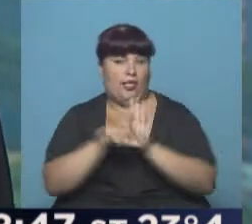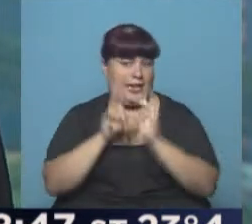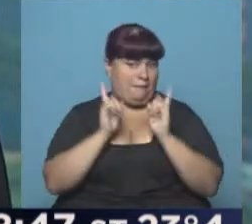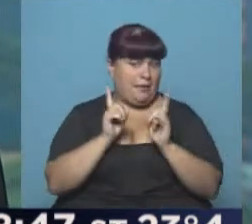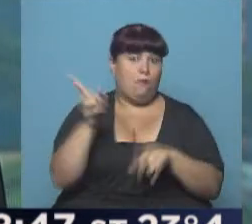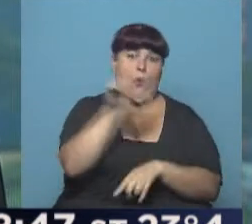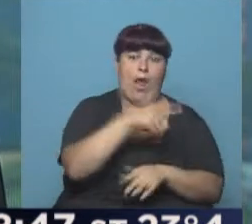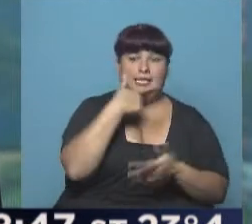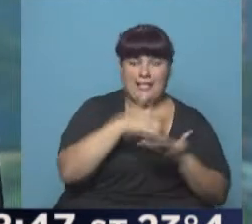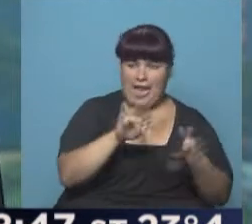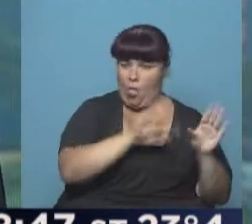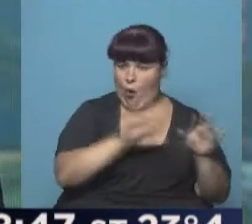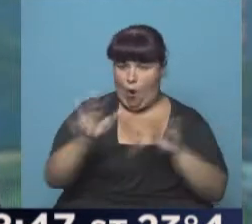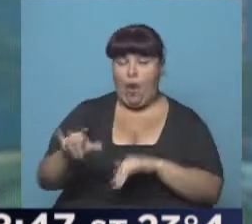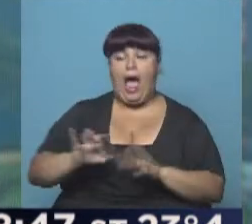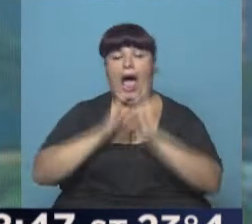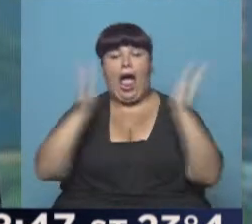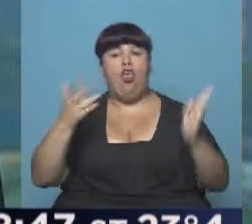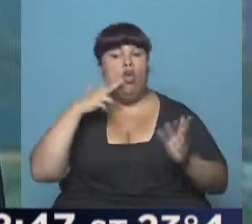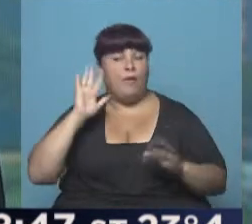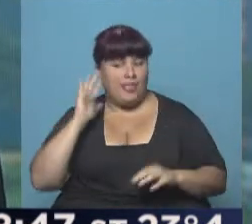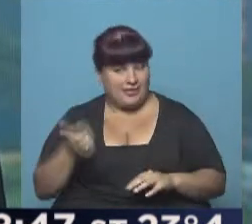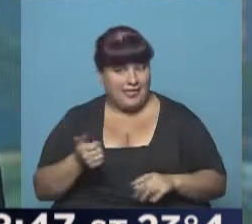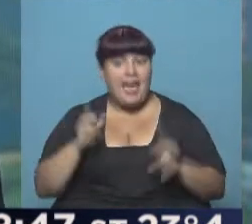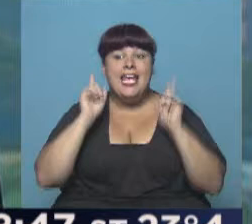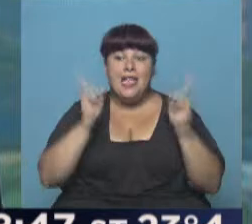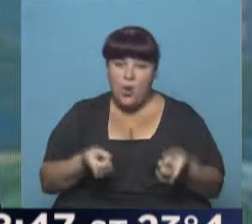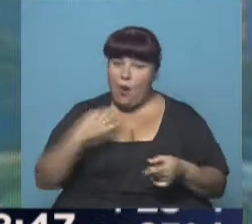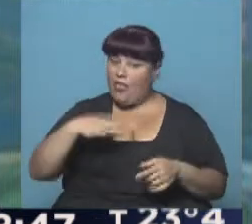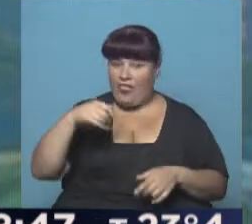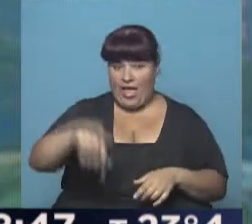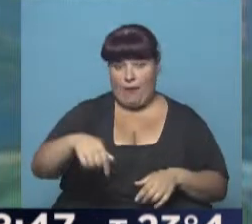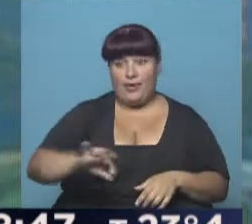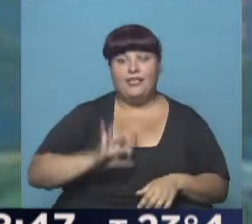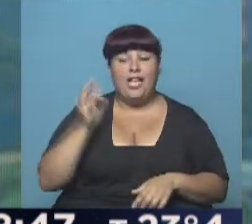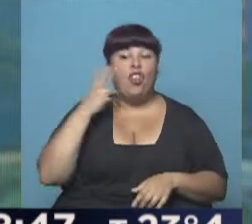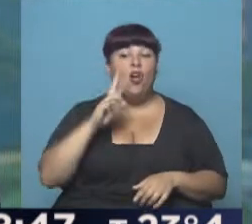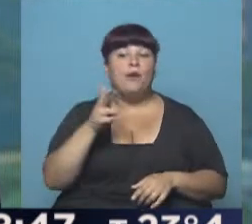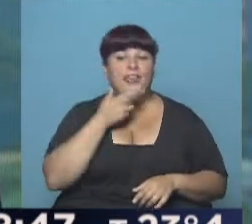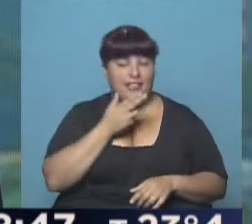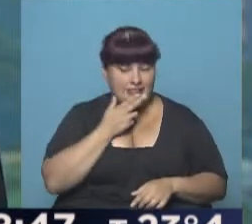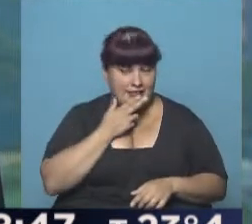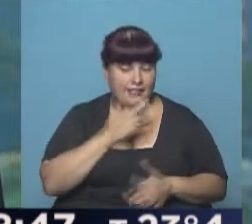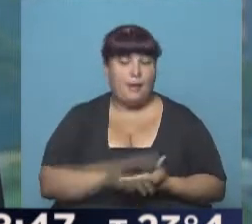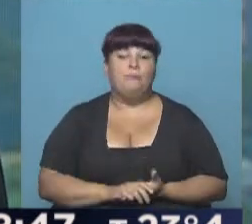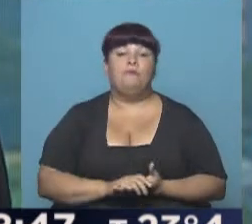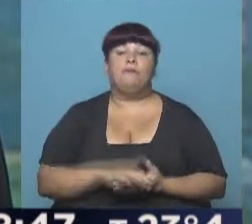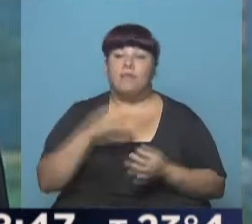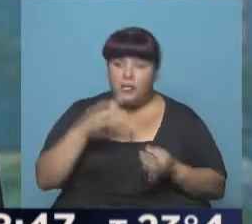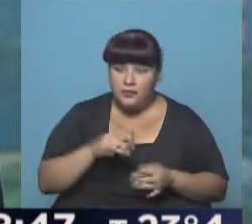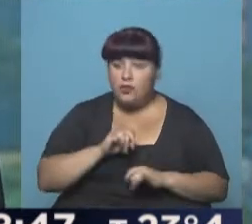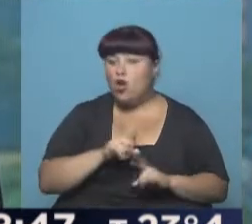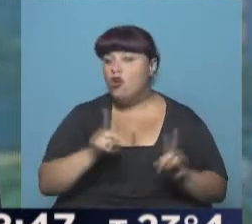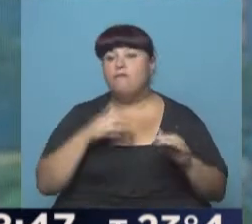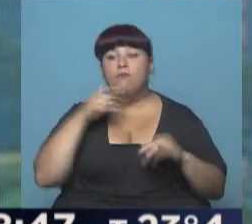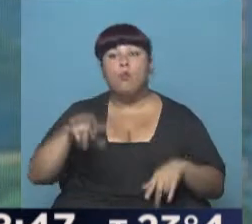mismo ocurrió en el Senado Nacional durante el año 2016. Lo mismo va a tener que ocurrir en este año 2017. ¿Será sí o no?